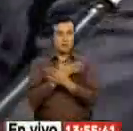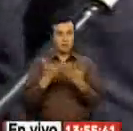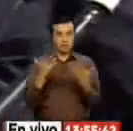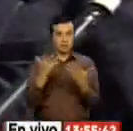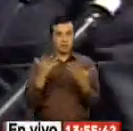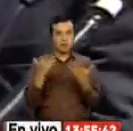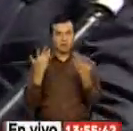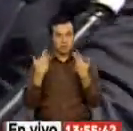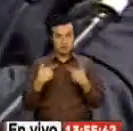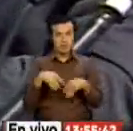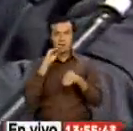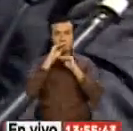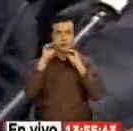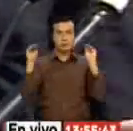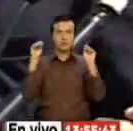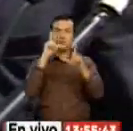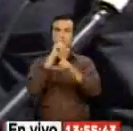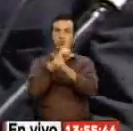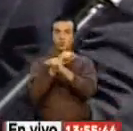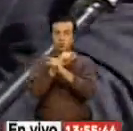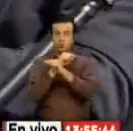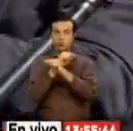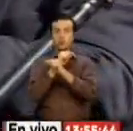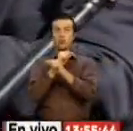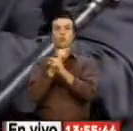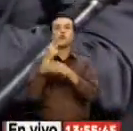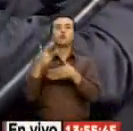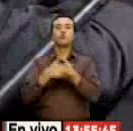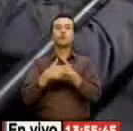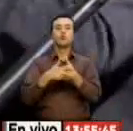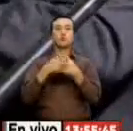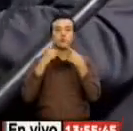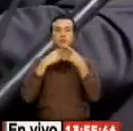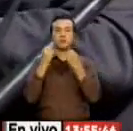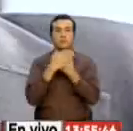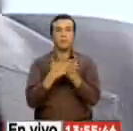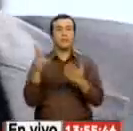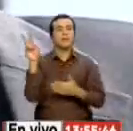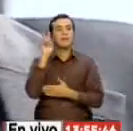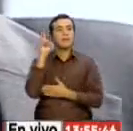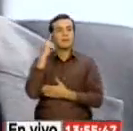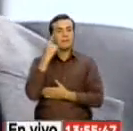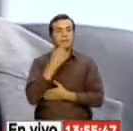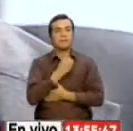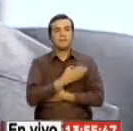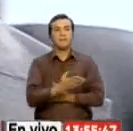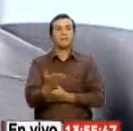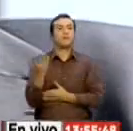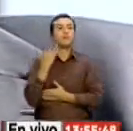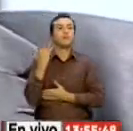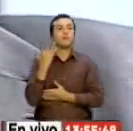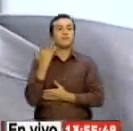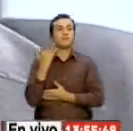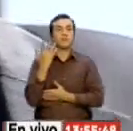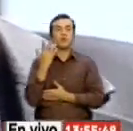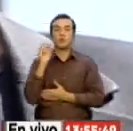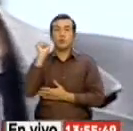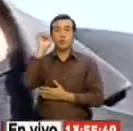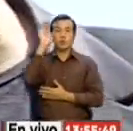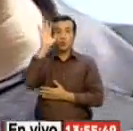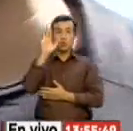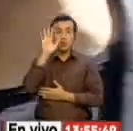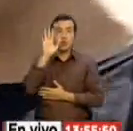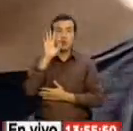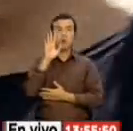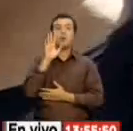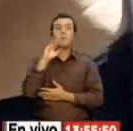pues a través de redes sociales y de YouTube vamos a hacer el lanzamiento oficial el día viernes de un clip de una canción que se llama Aventura,